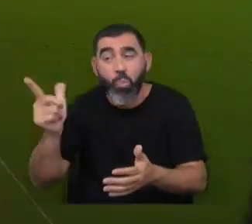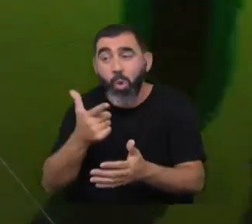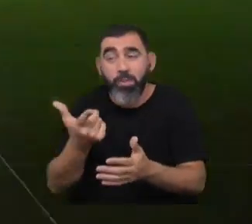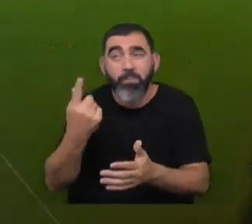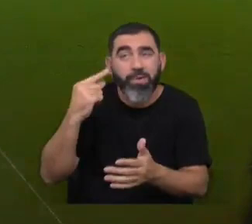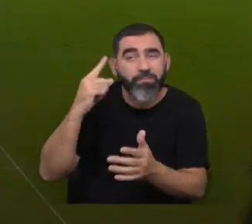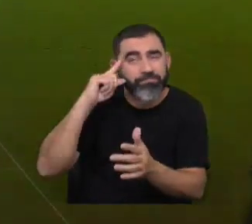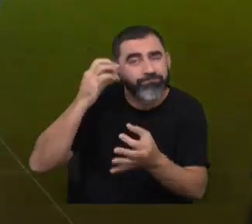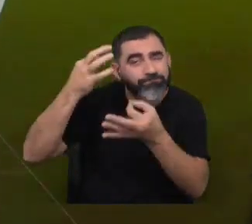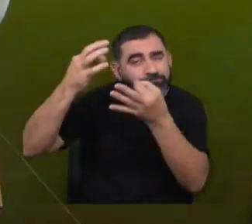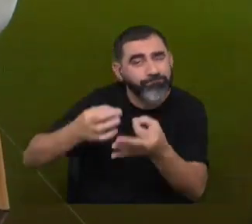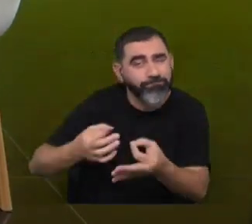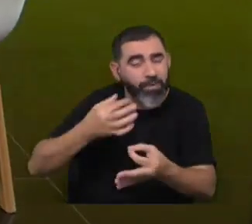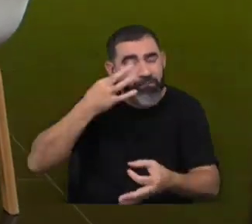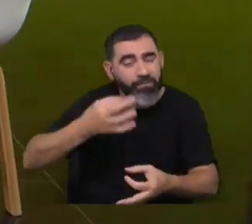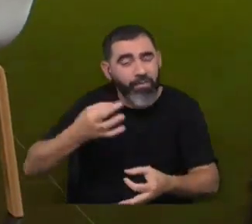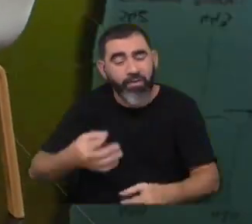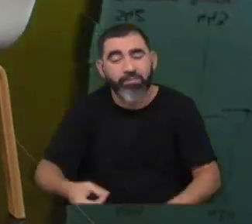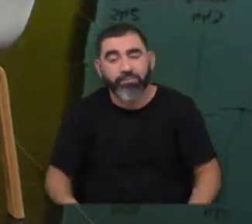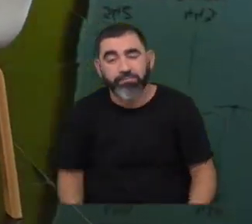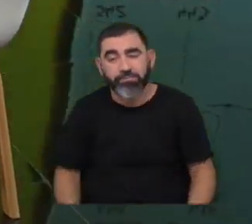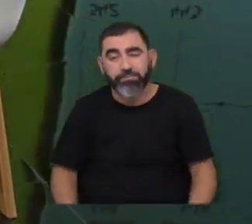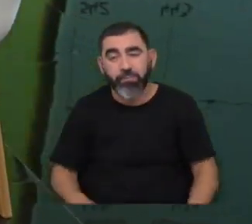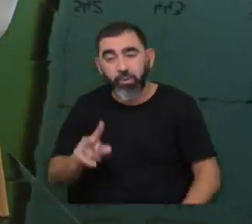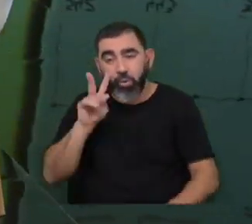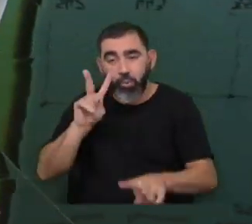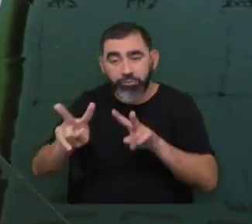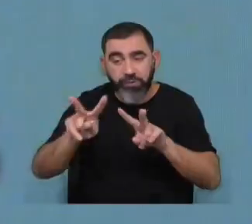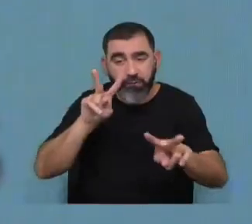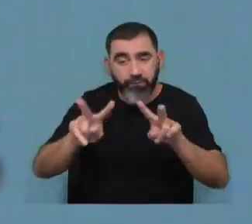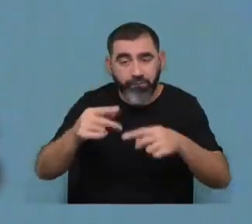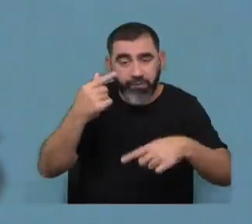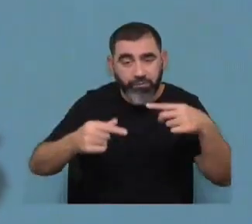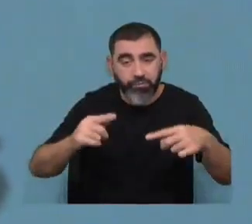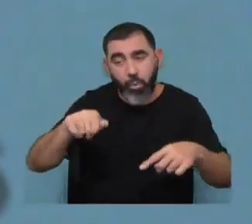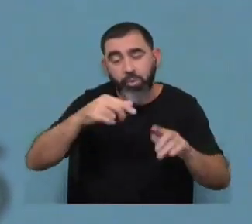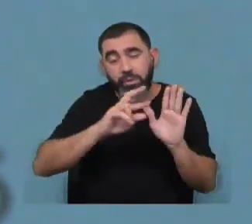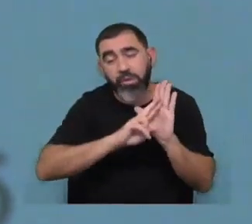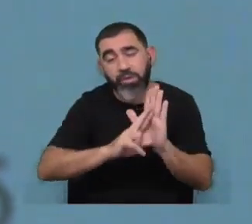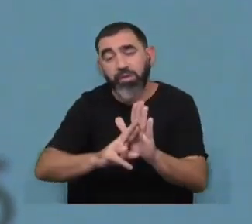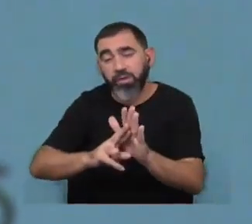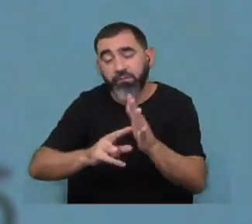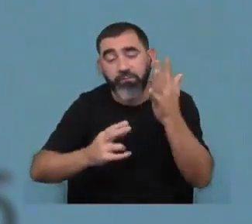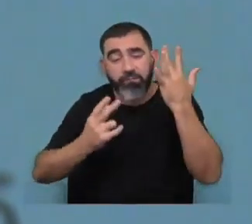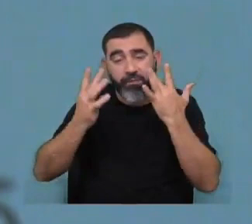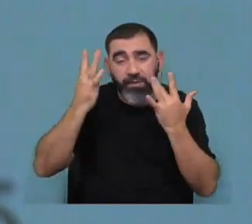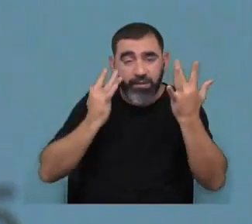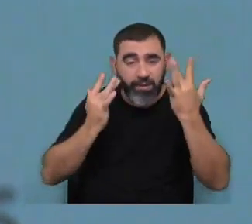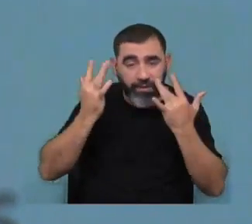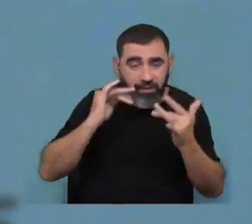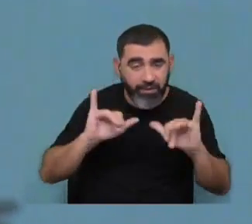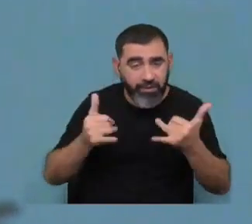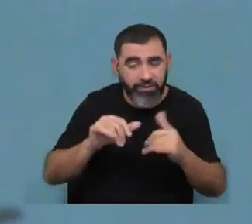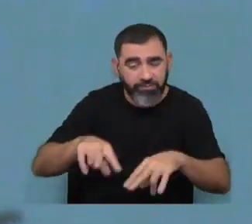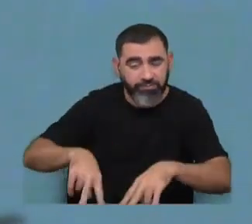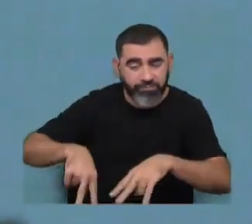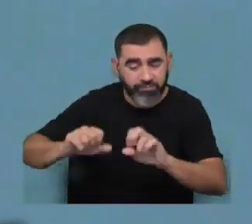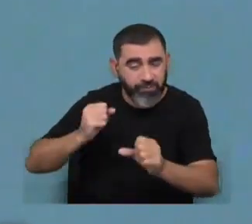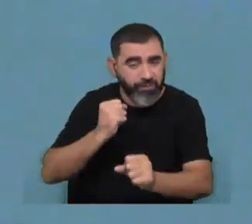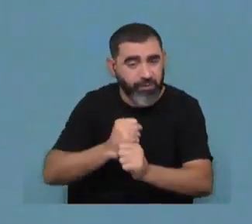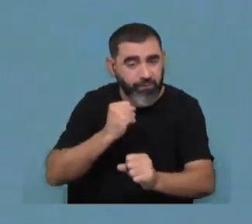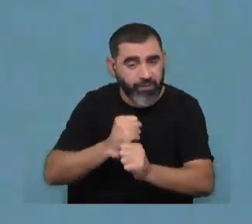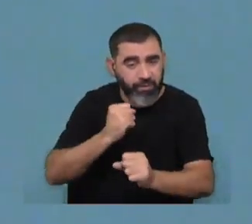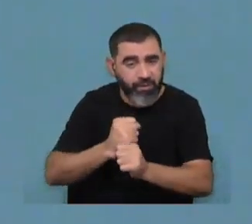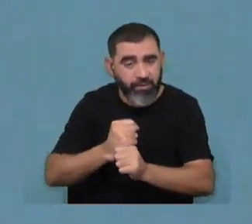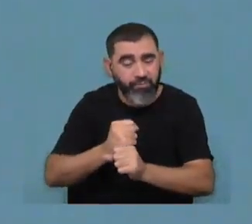que tiene que ser fiel a la realidad? Mucha observación de otras referencias de otros artistas que ya estuvieron trabajando o haciendo